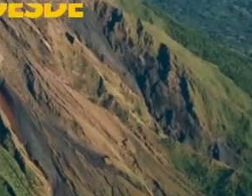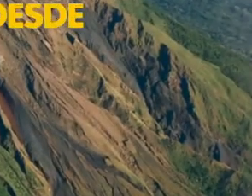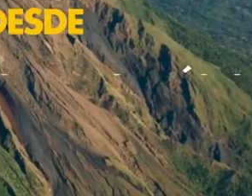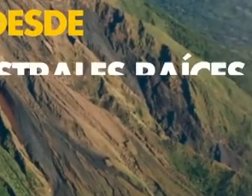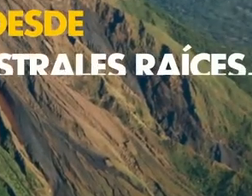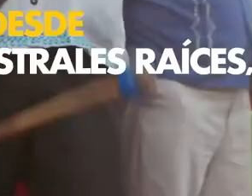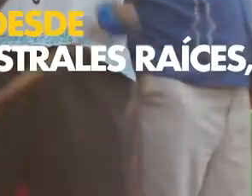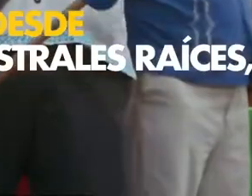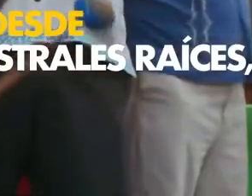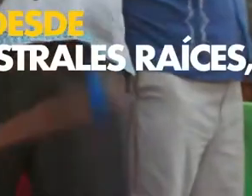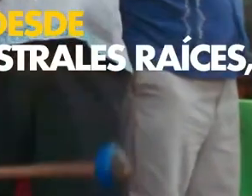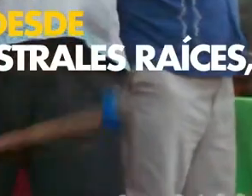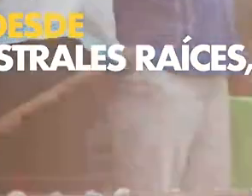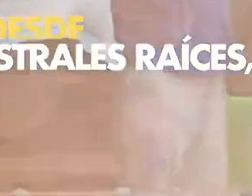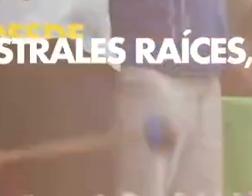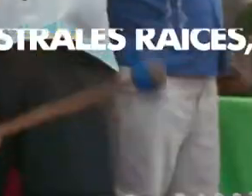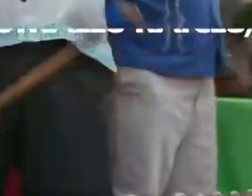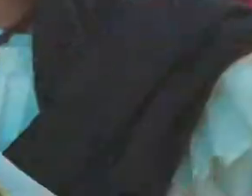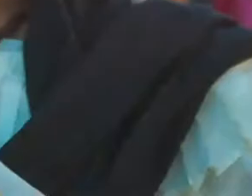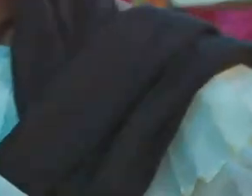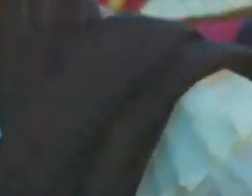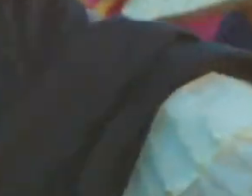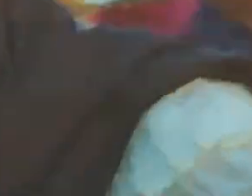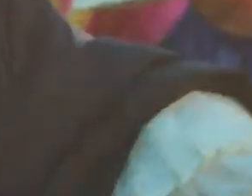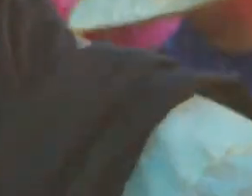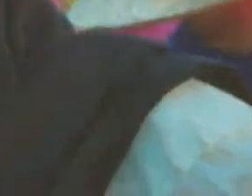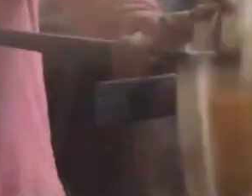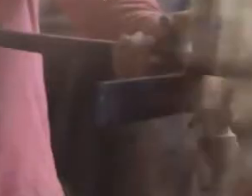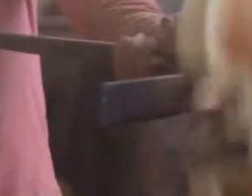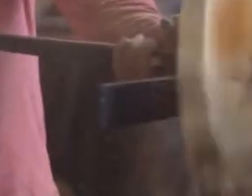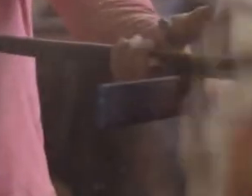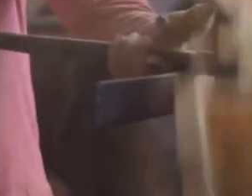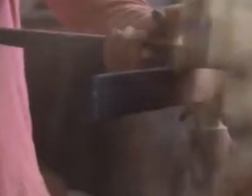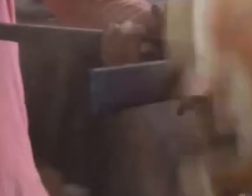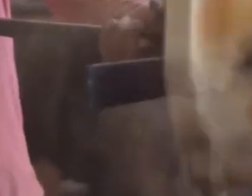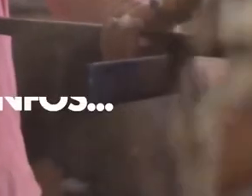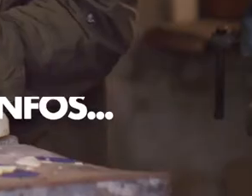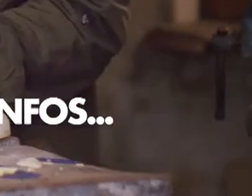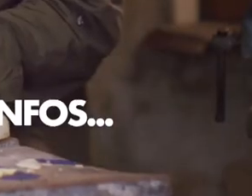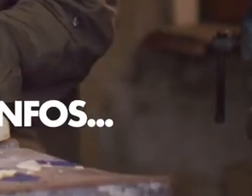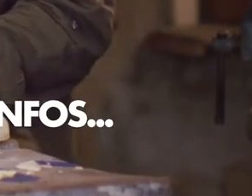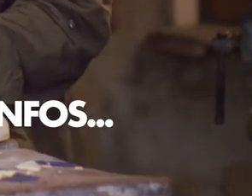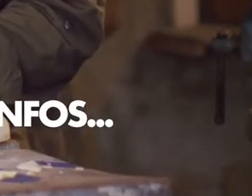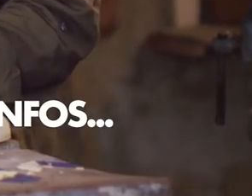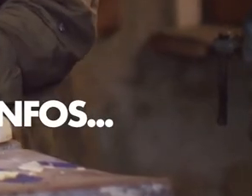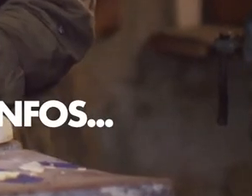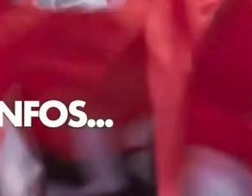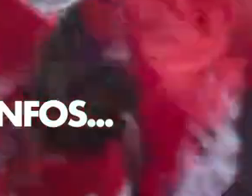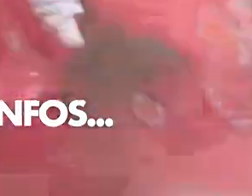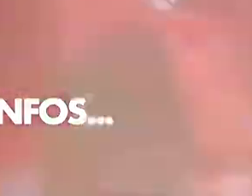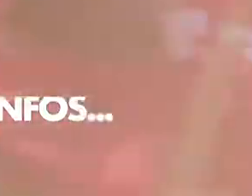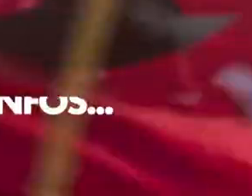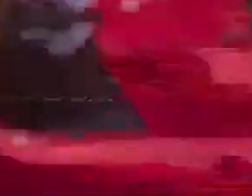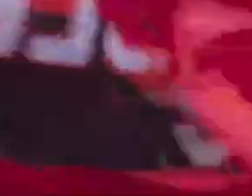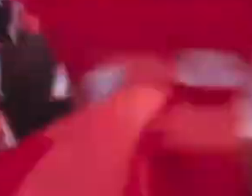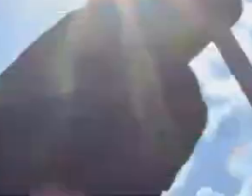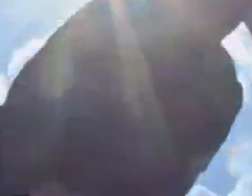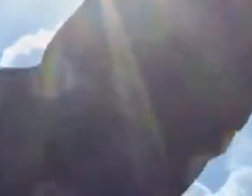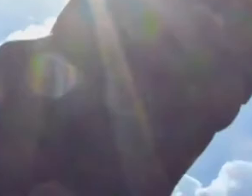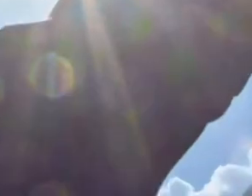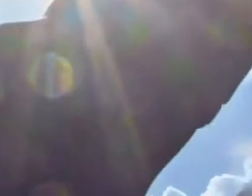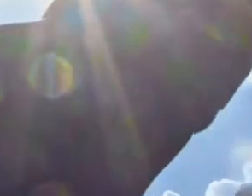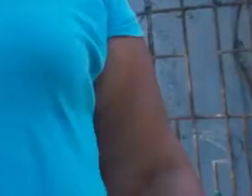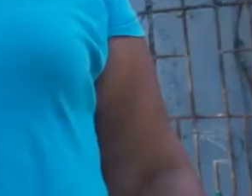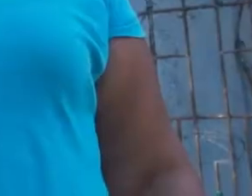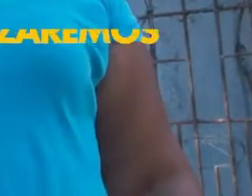Nicaragua Libre, que desde ancestrales raíces celebra la valentía histórica de todas las batallas, todos los triunfos, los de